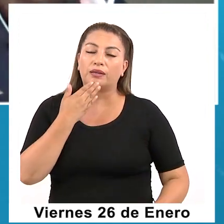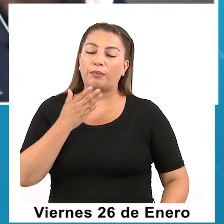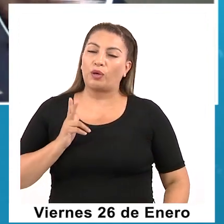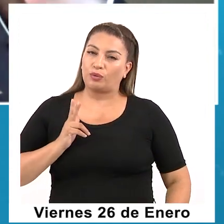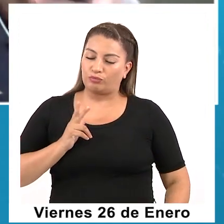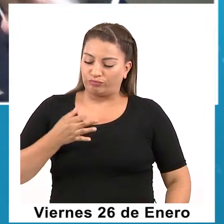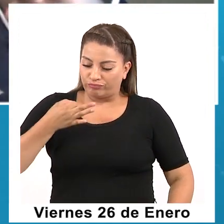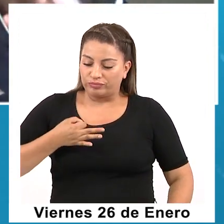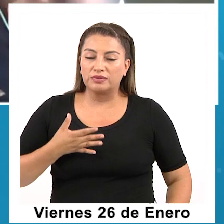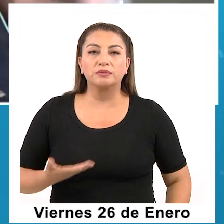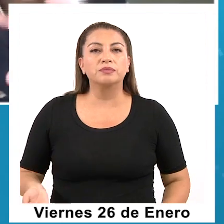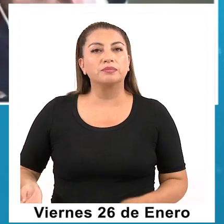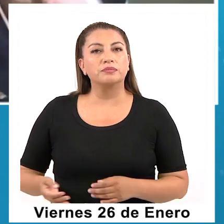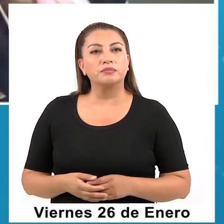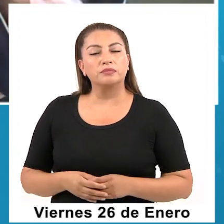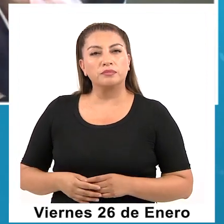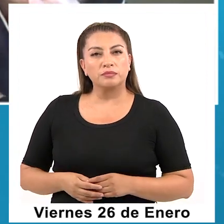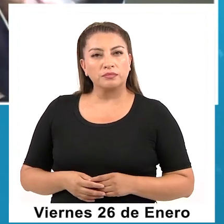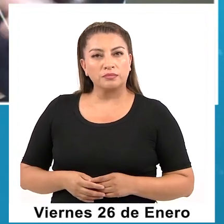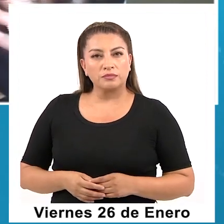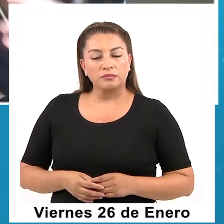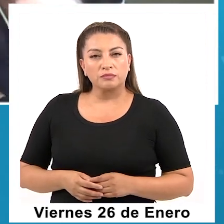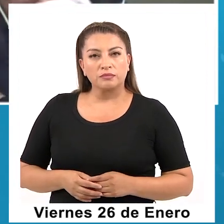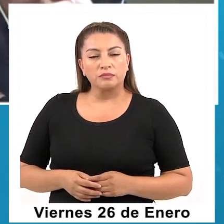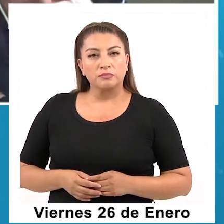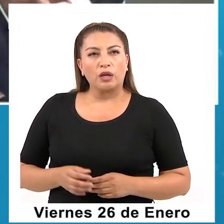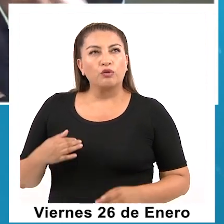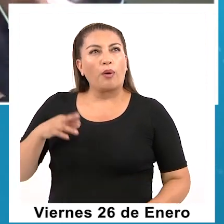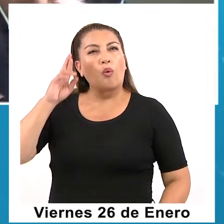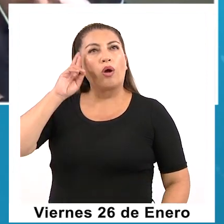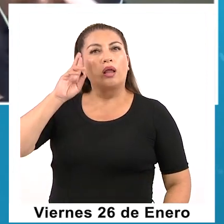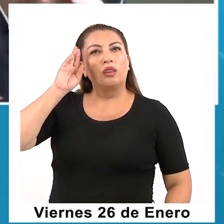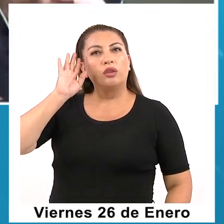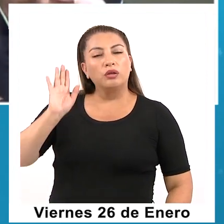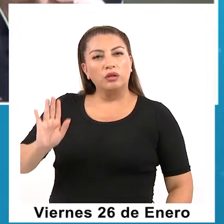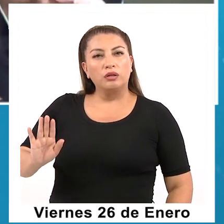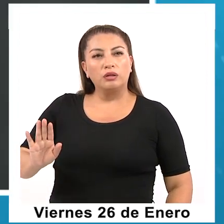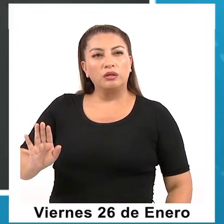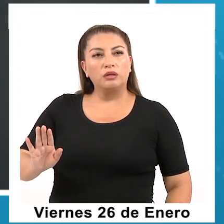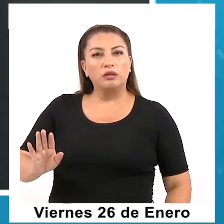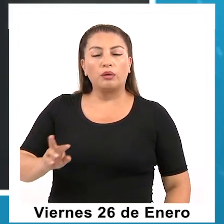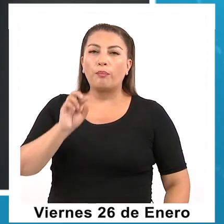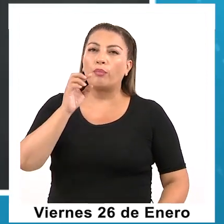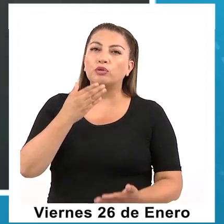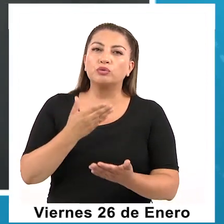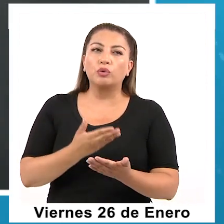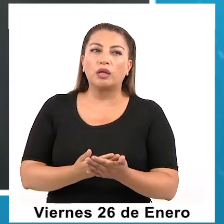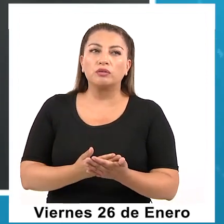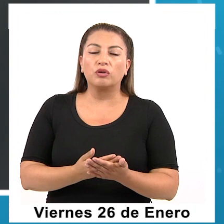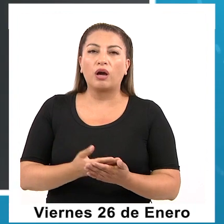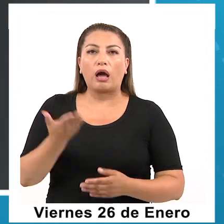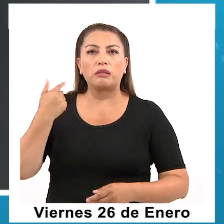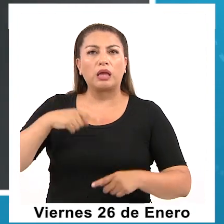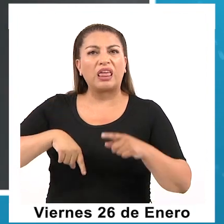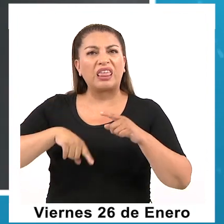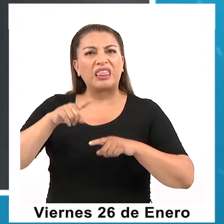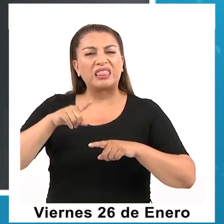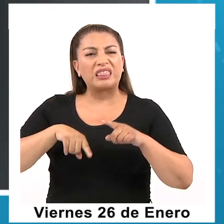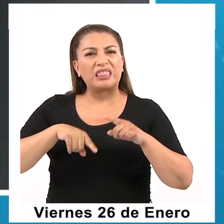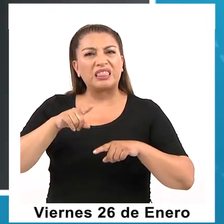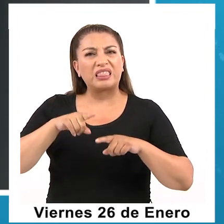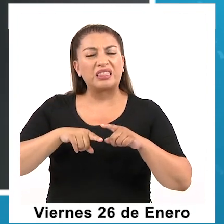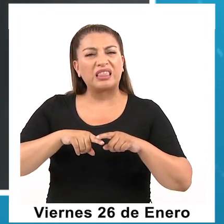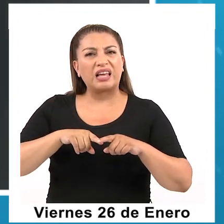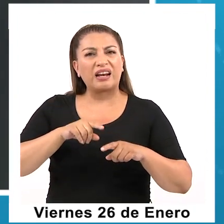anterior. por ahí, no me acuerdo en dónde, aparece que estaba postulando a Tierra Brava, el reality que se graba en